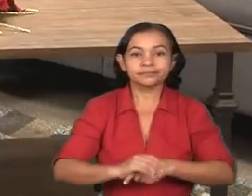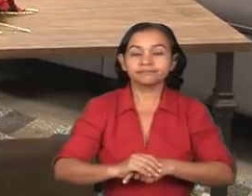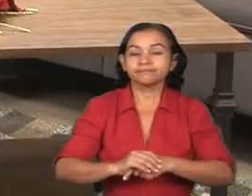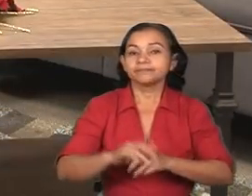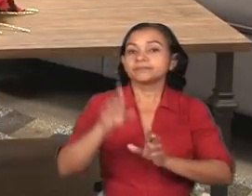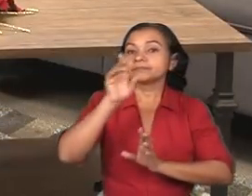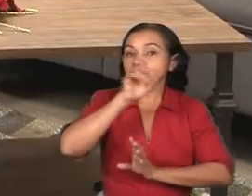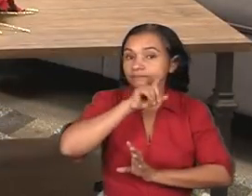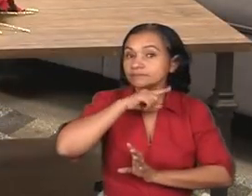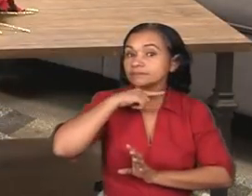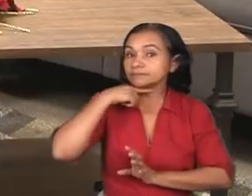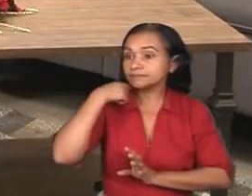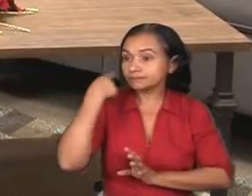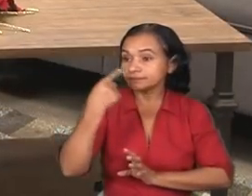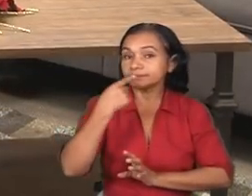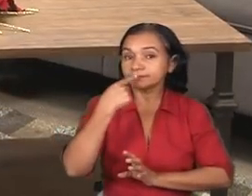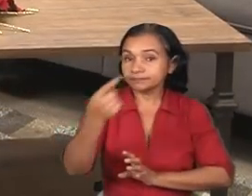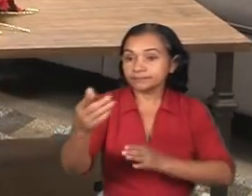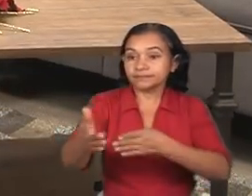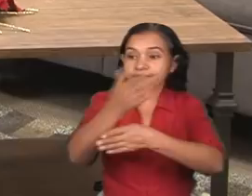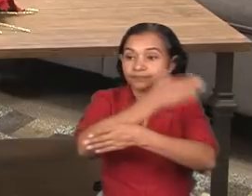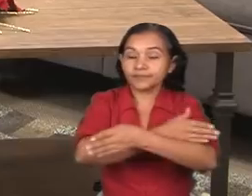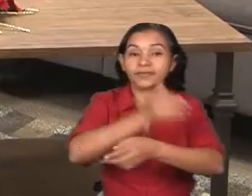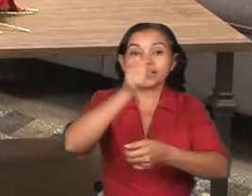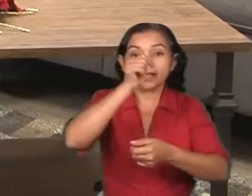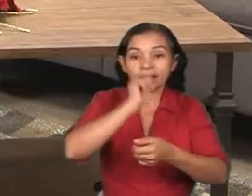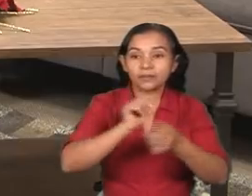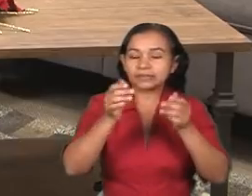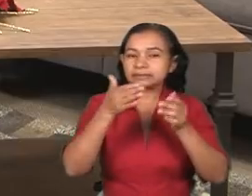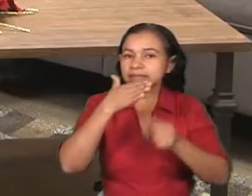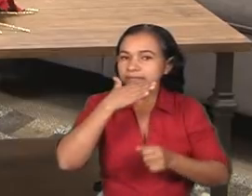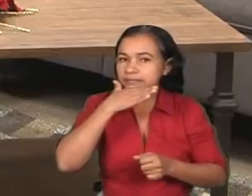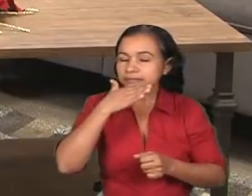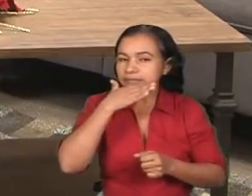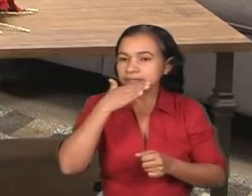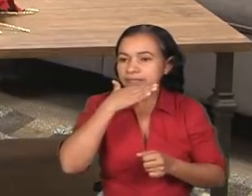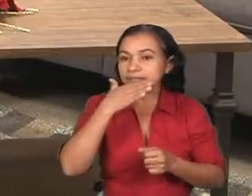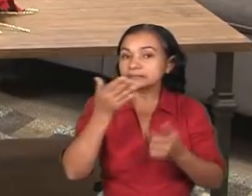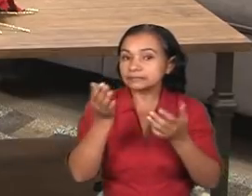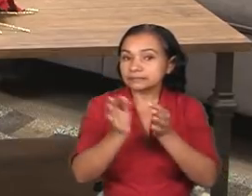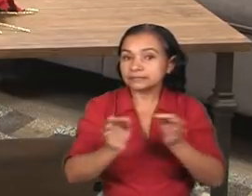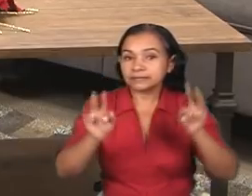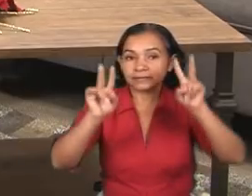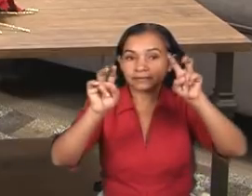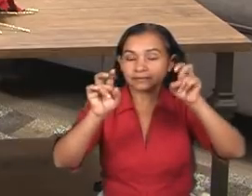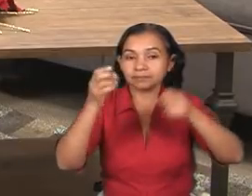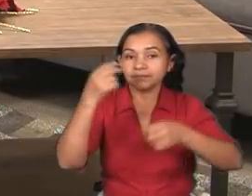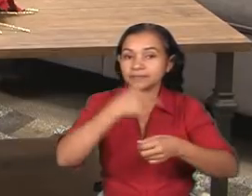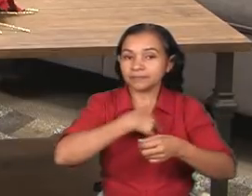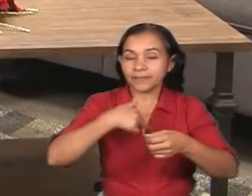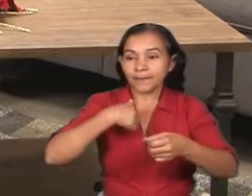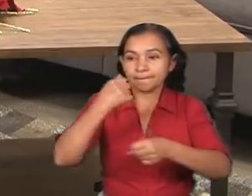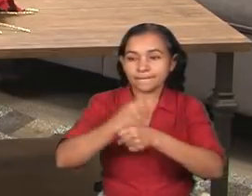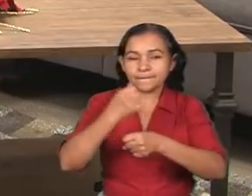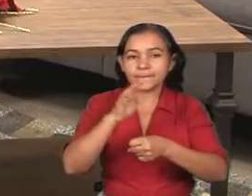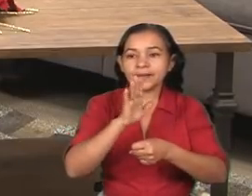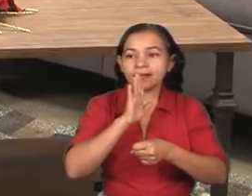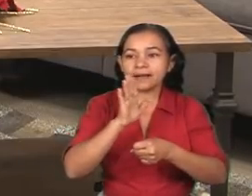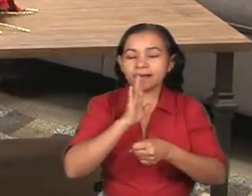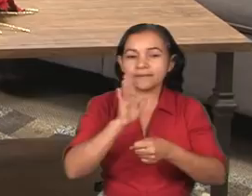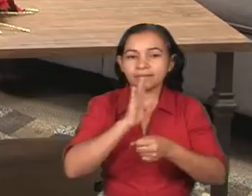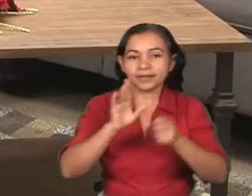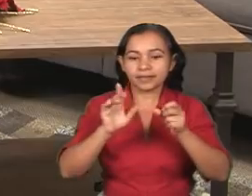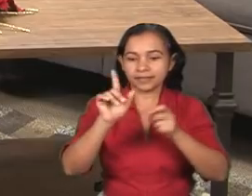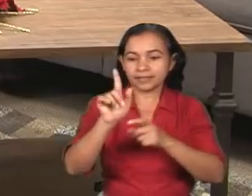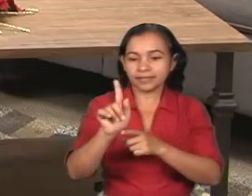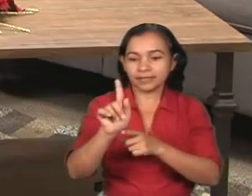realmente, como usted lo planteaba, el tema del agua potable es un tema complejo, ¿verdad? Complejo para resolverlo cuando uno habla de la parte técnica